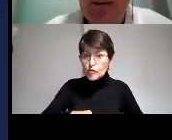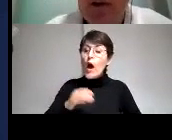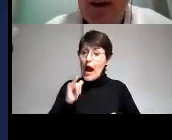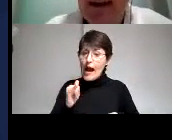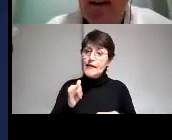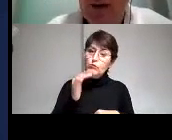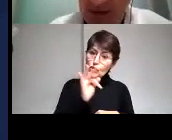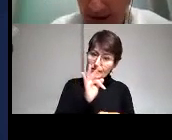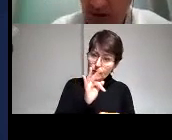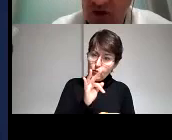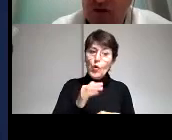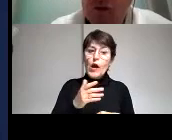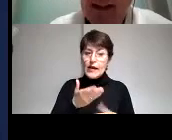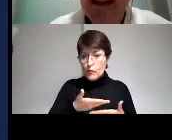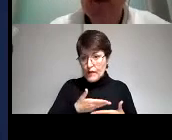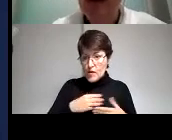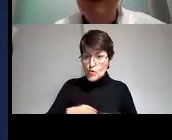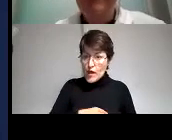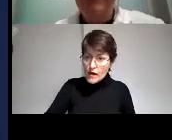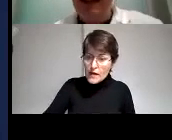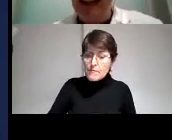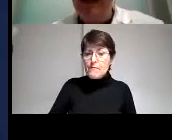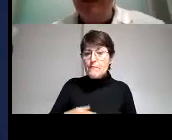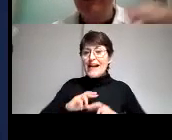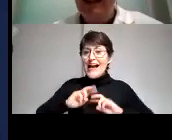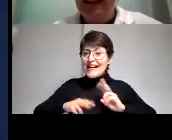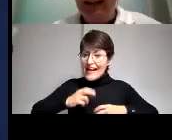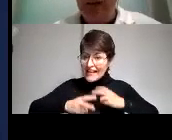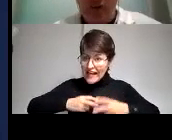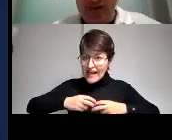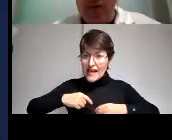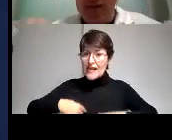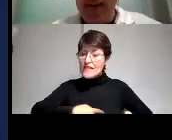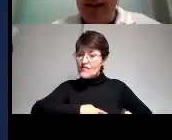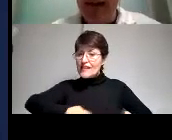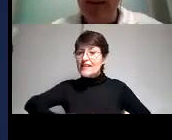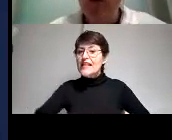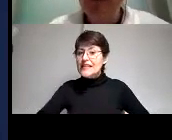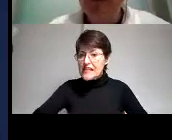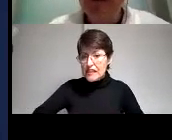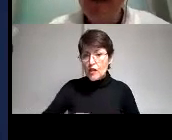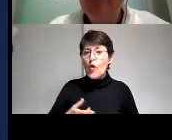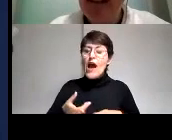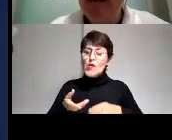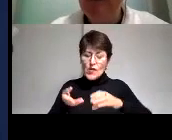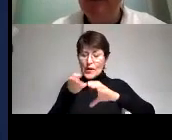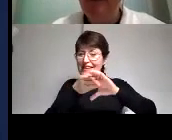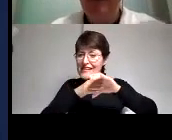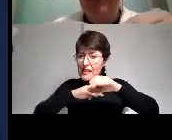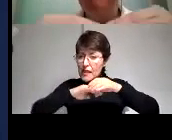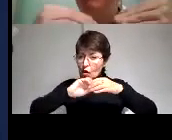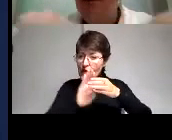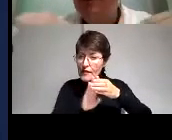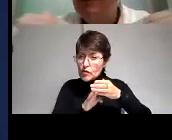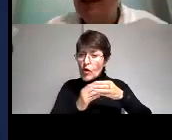de carbono que se encuentran y que no son digeridos para regenerar los orificios que tiene la mucosa intestinal y para restablecer